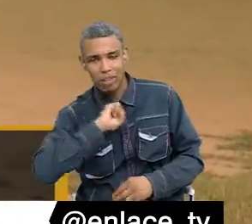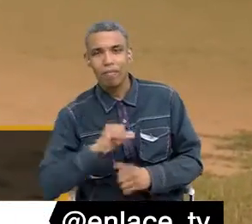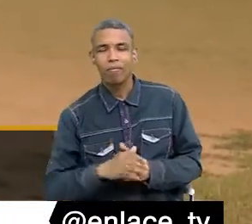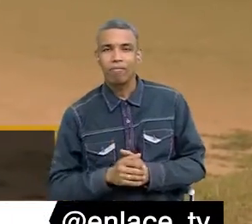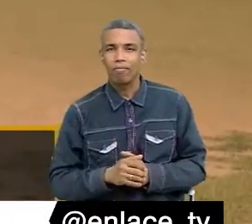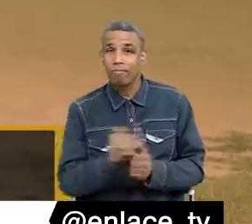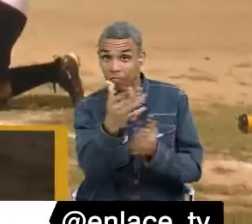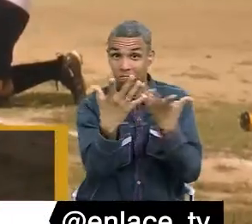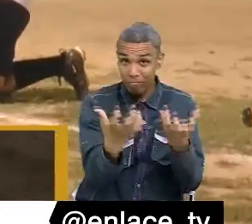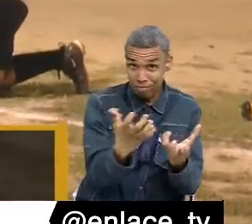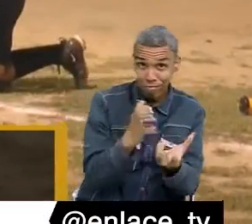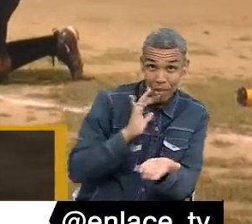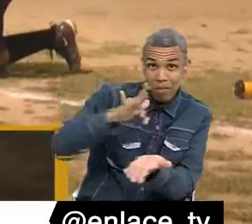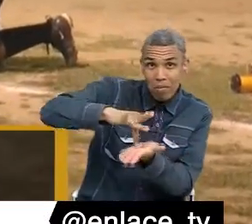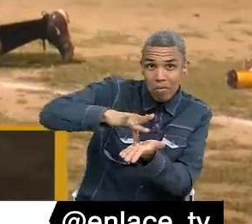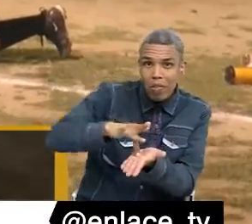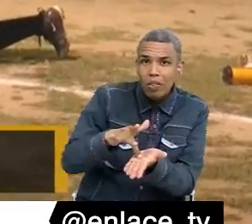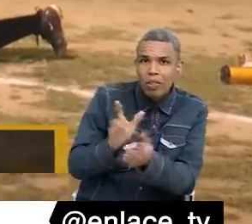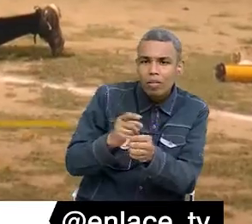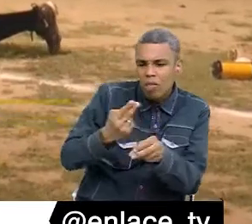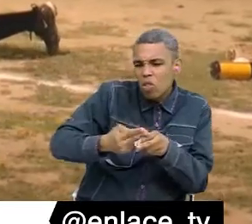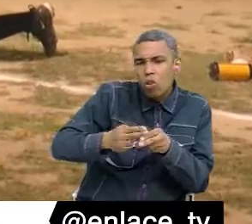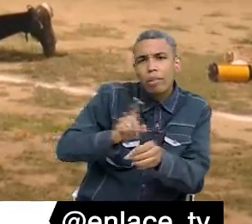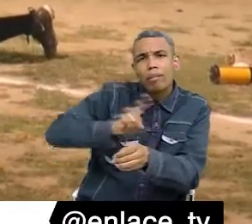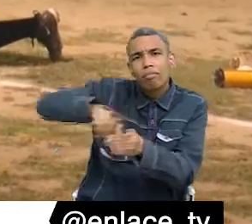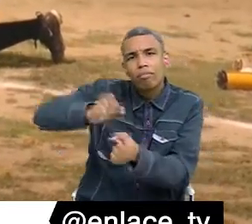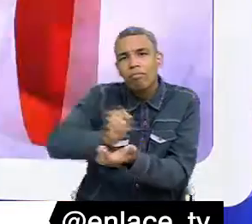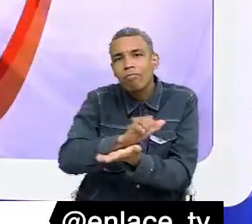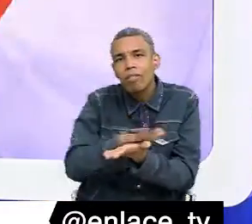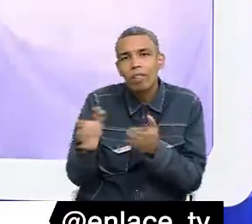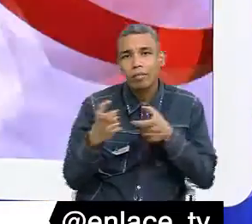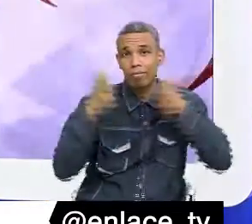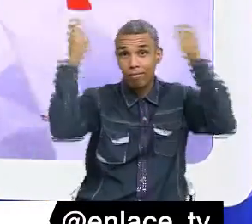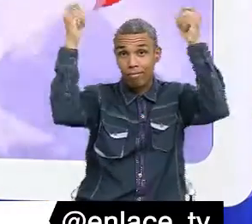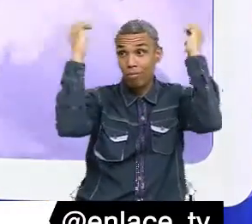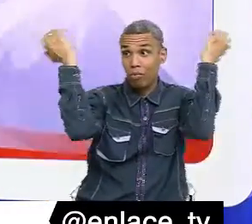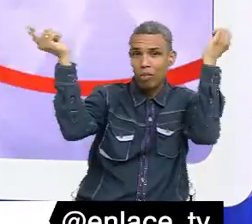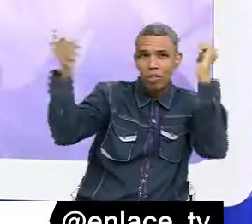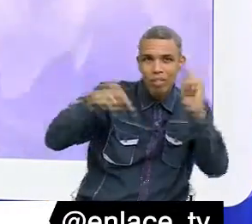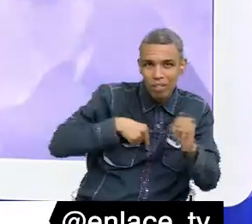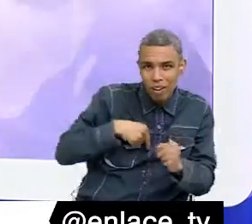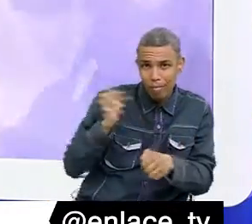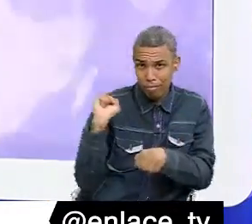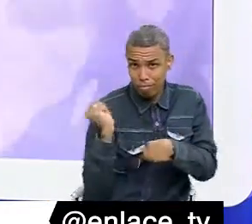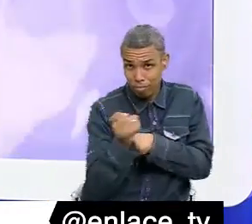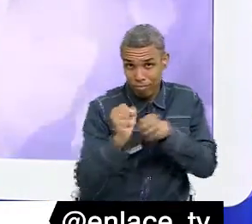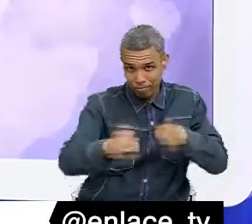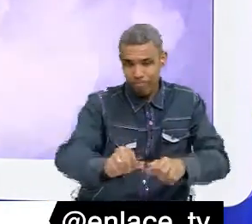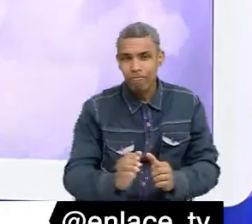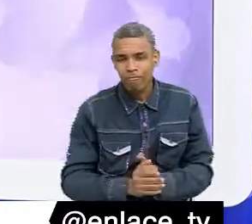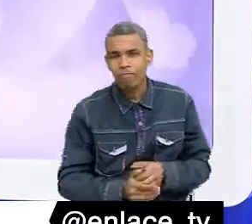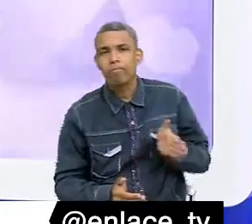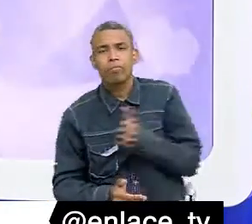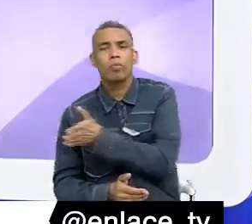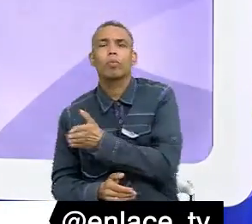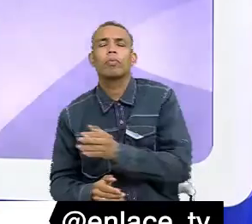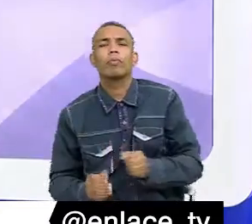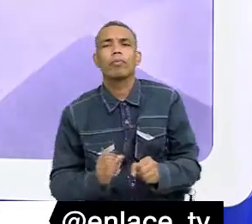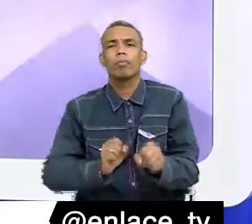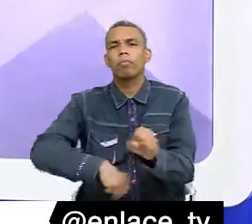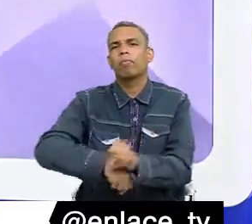pueden dirigirse al estadio y hacer su inscripción de manera gratuita. Hablemos ahora de minifútbol porque Termogalán y Motel